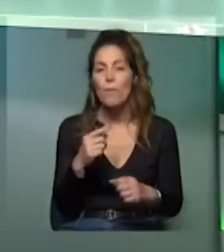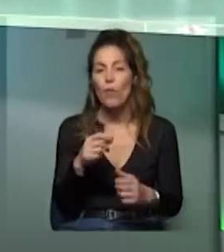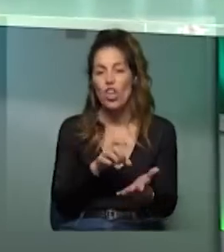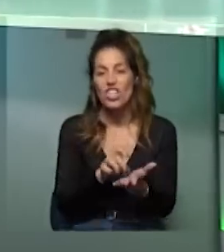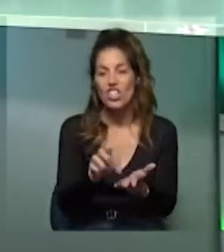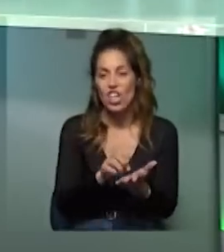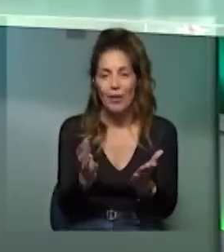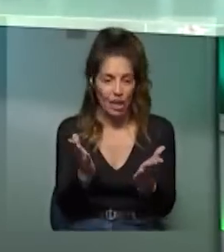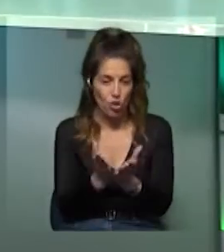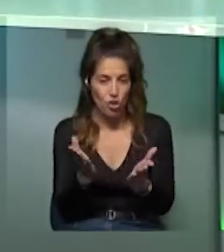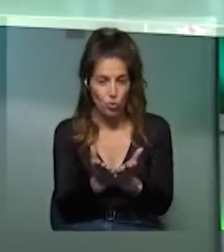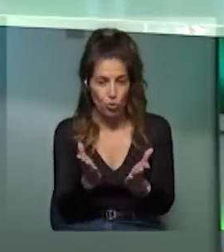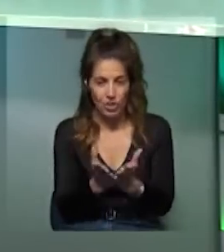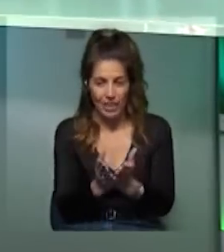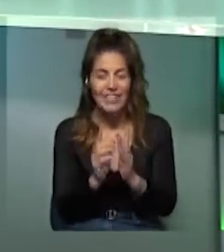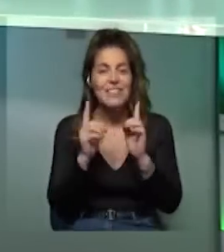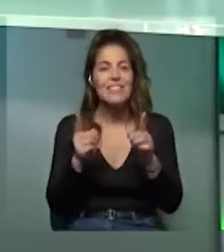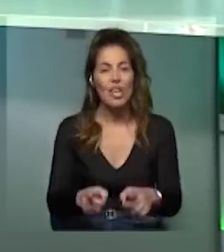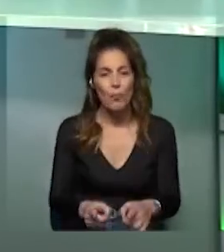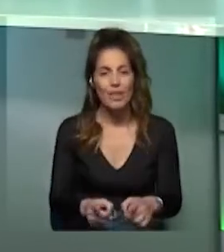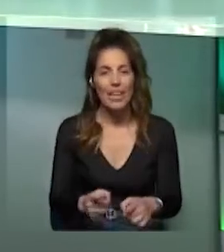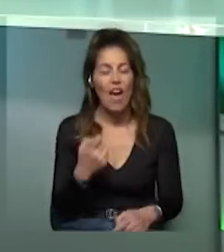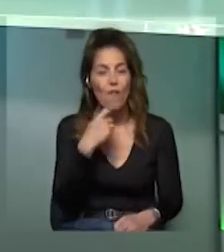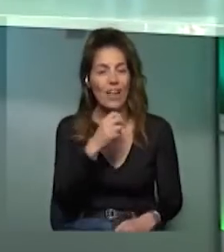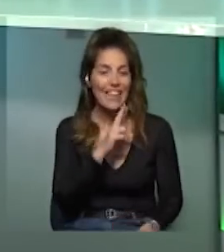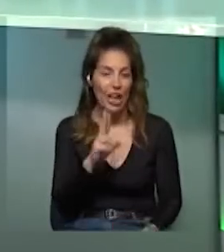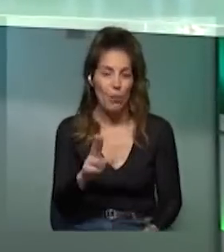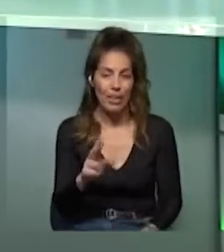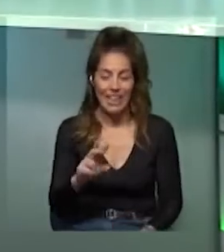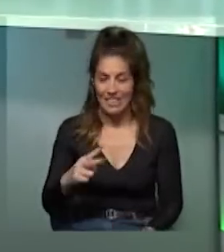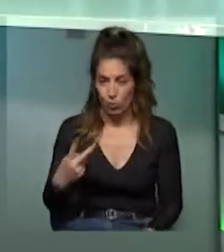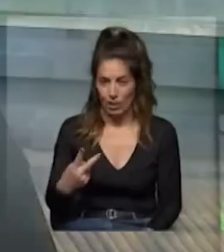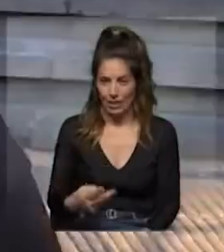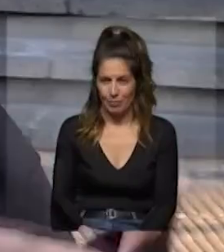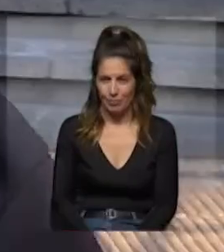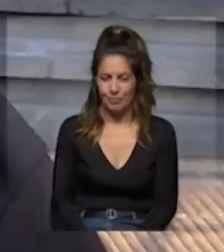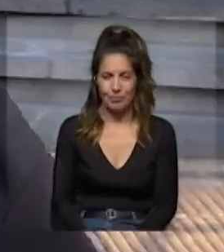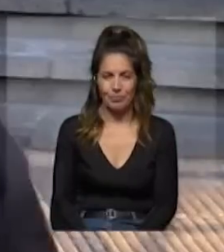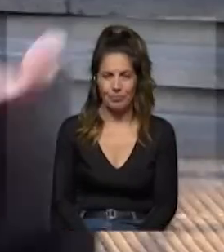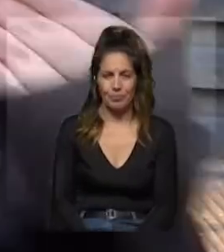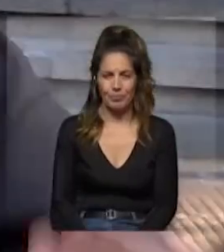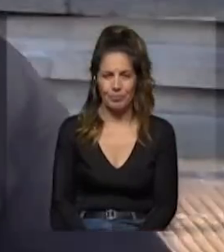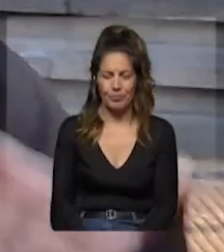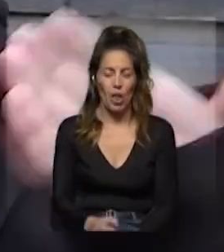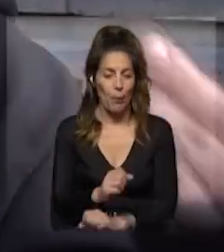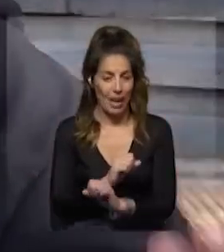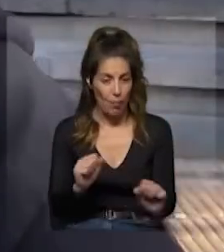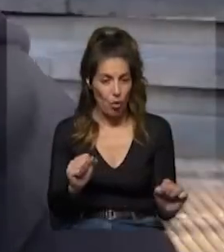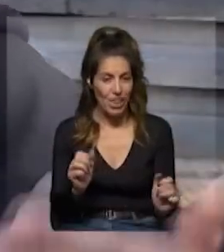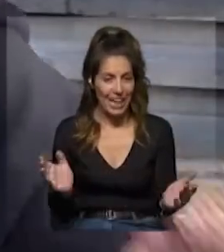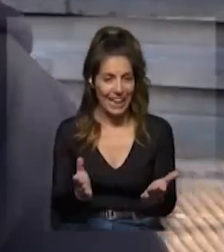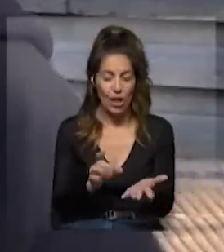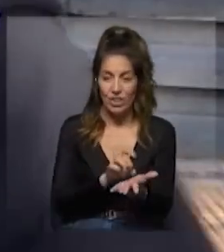las estudiantes de su centro de estudios y también ante la falta de respuesta de secundaria para poder generar un